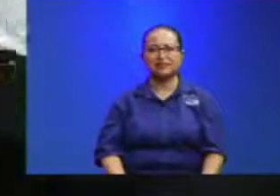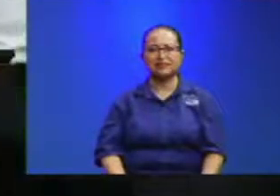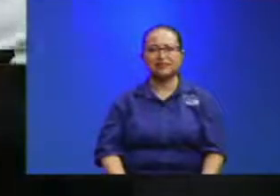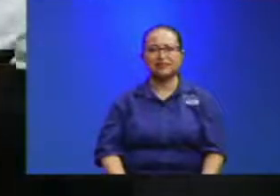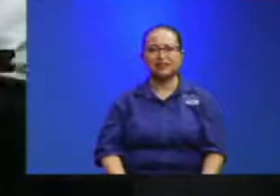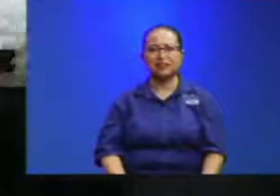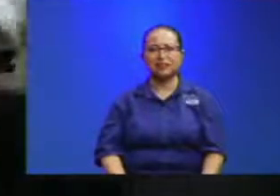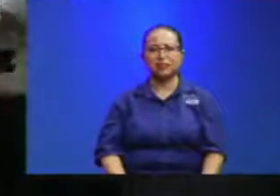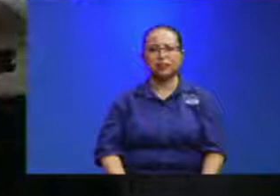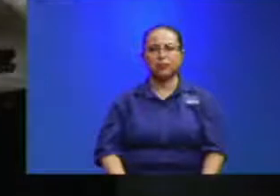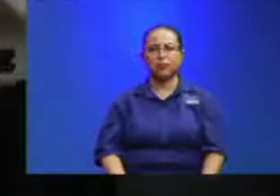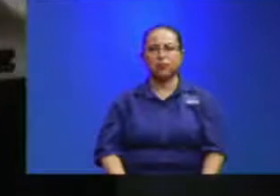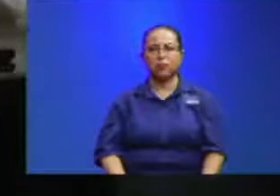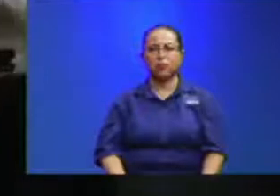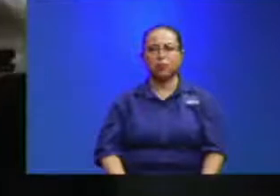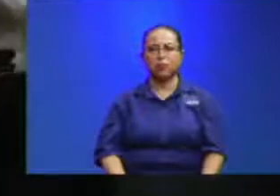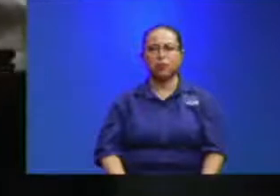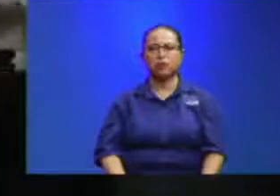qué